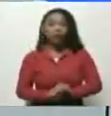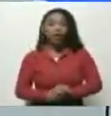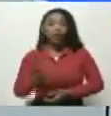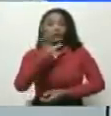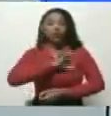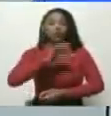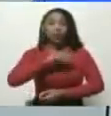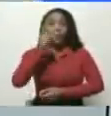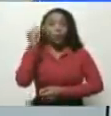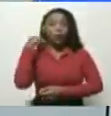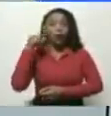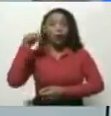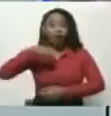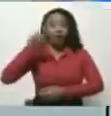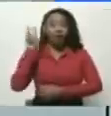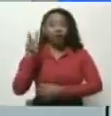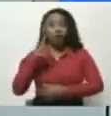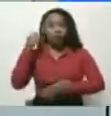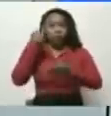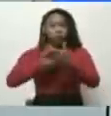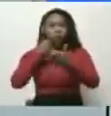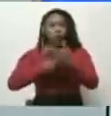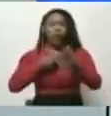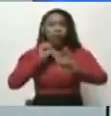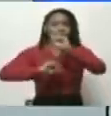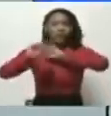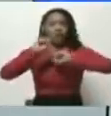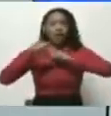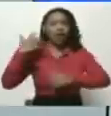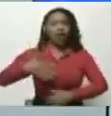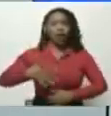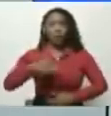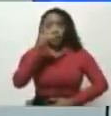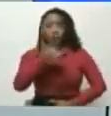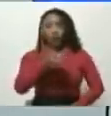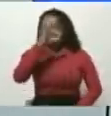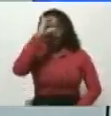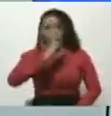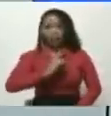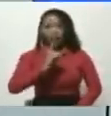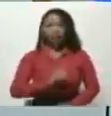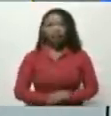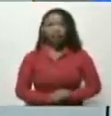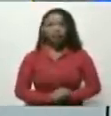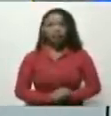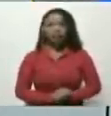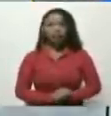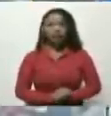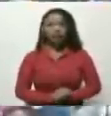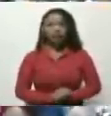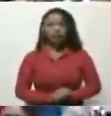socialistas de Venezuela luchamos en defensa de los derechos de las personas con discapacidad.